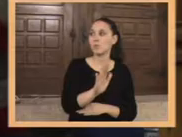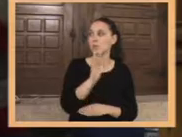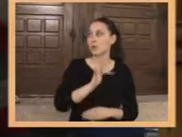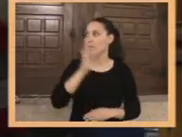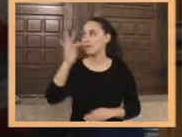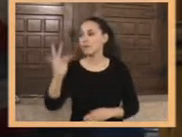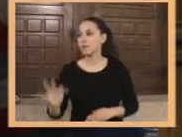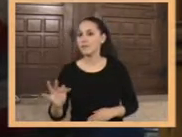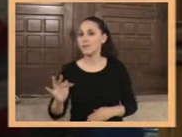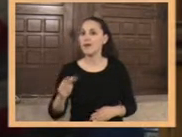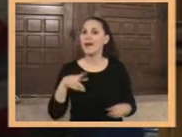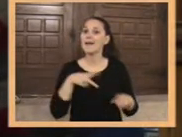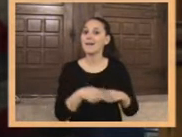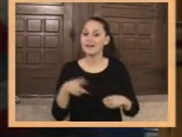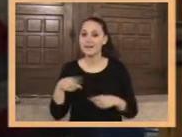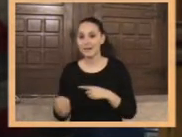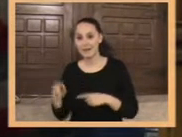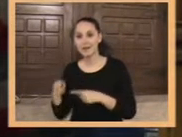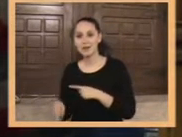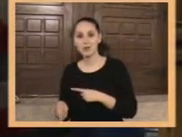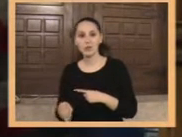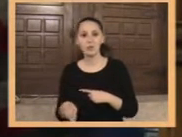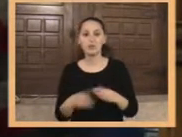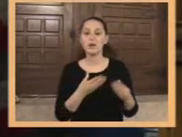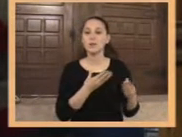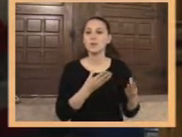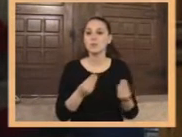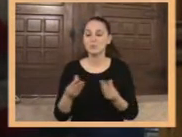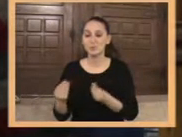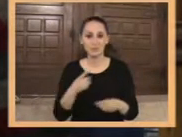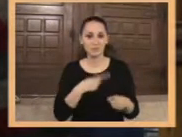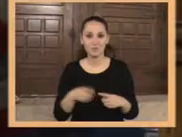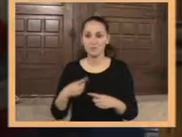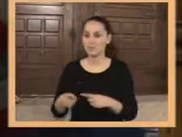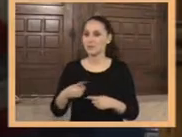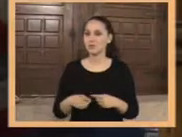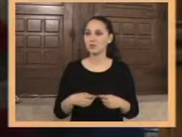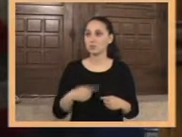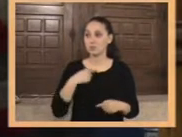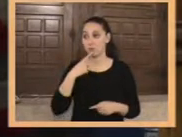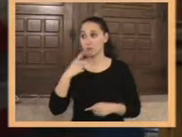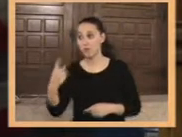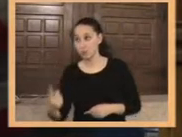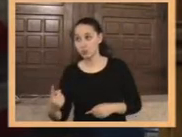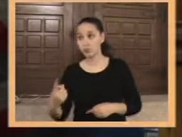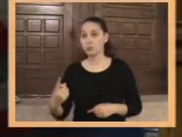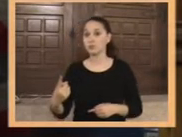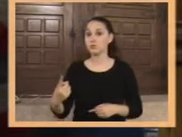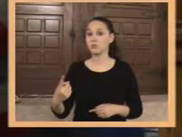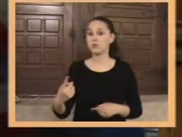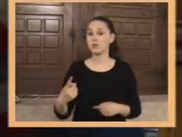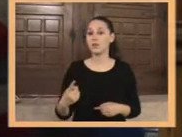recortar de sobremanera la exposición de motivos. Creo que se lo dije varias